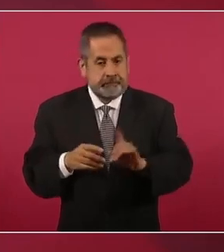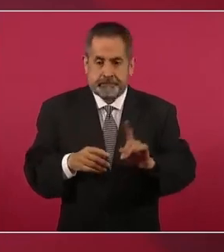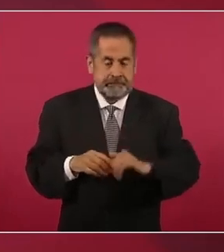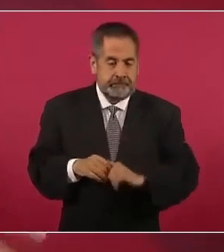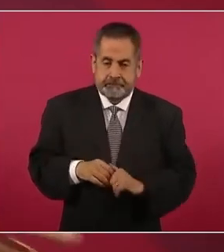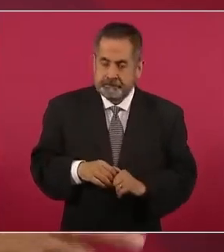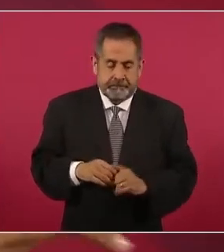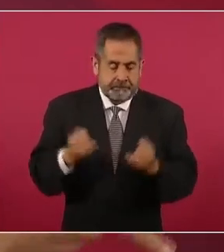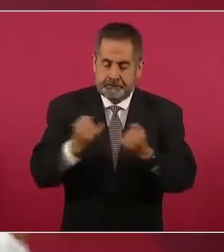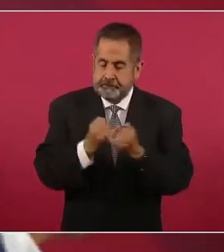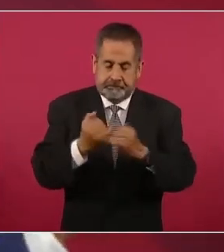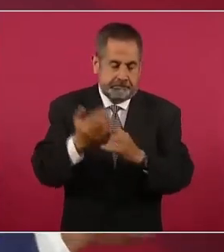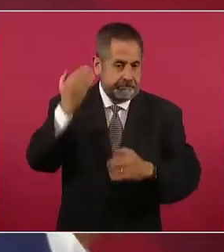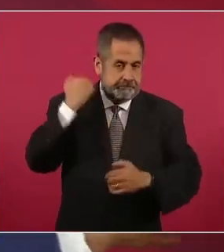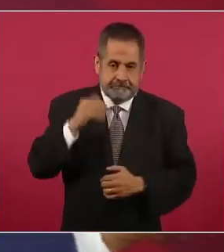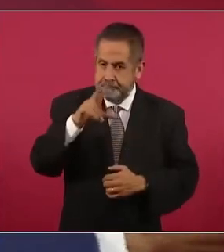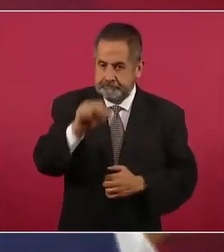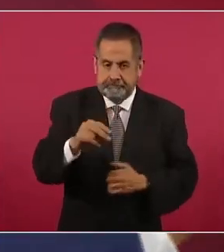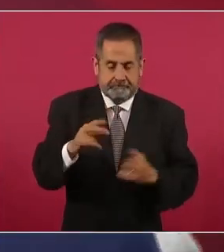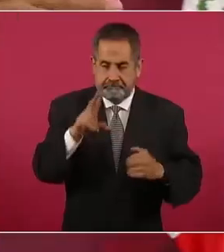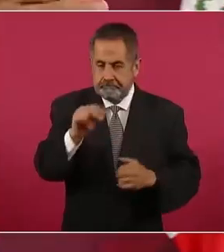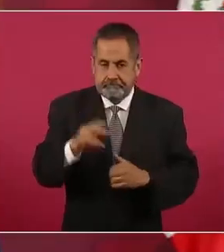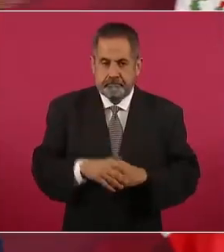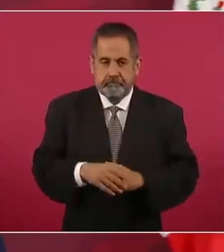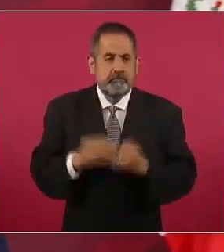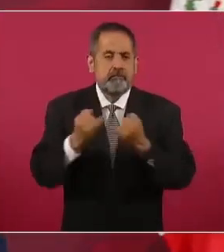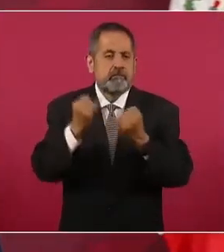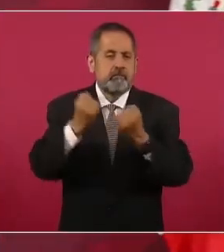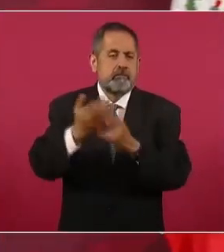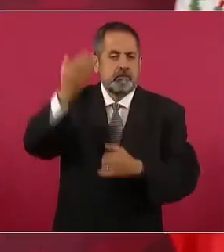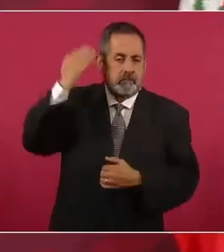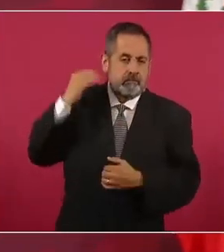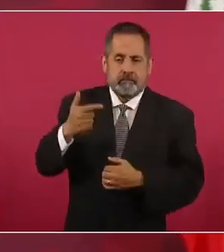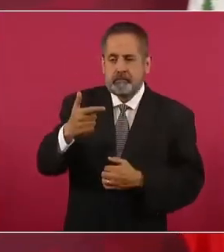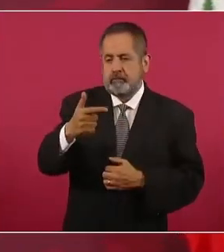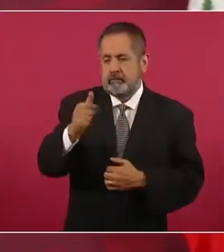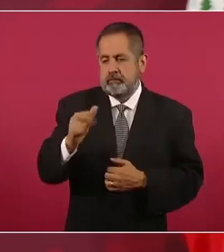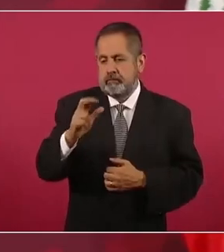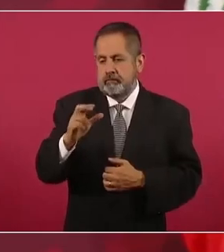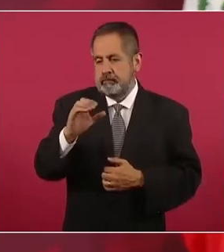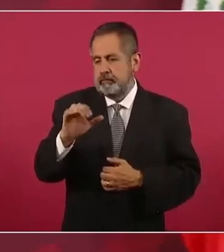Ya no es la época de García Luna.